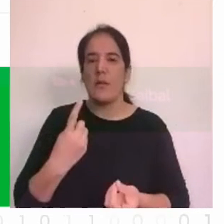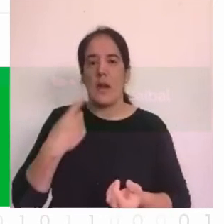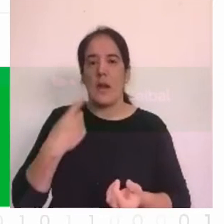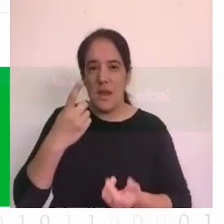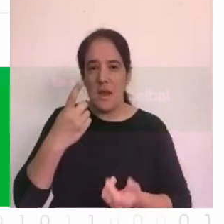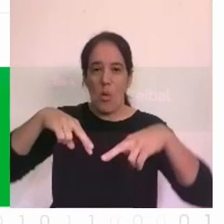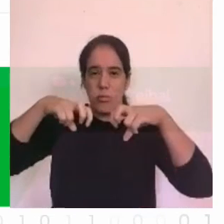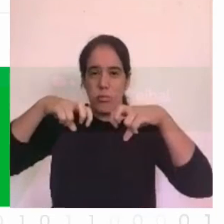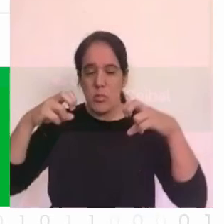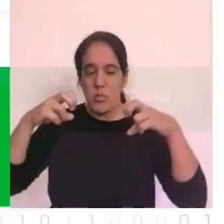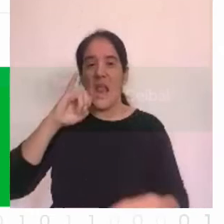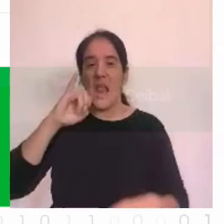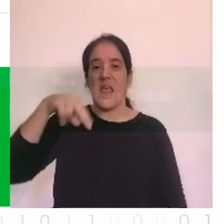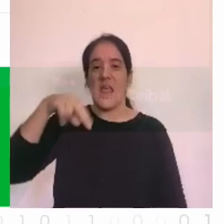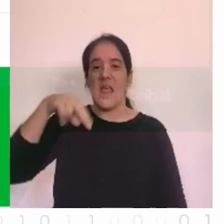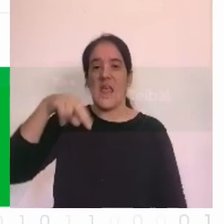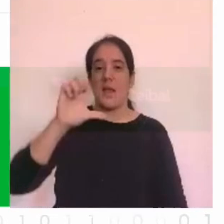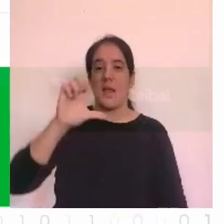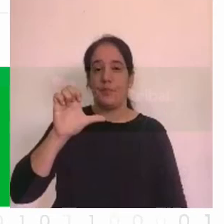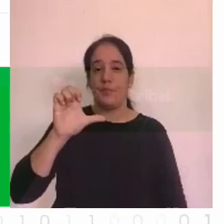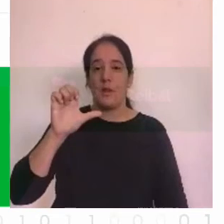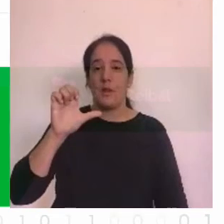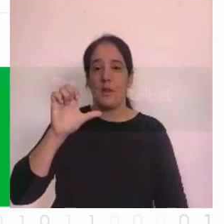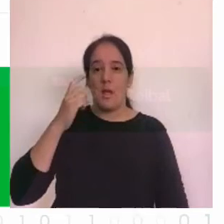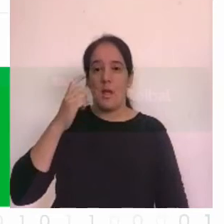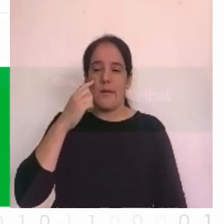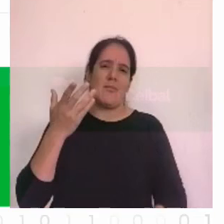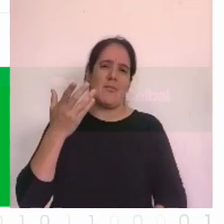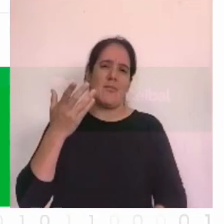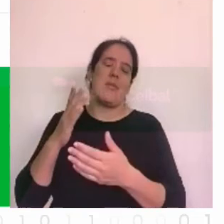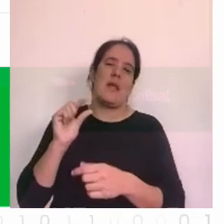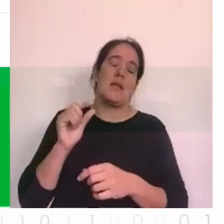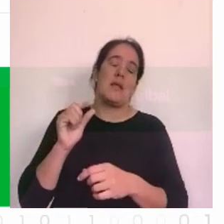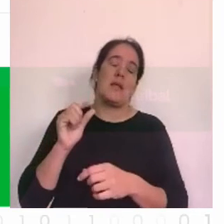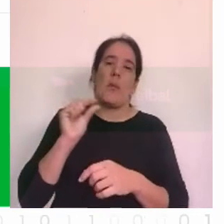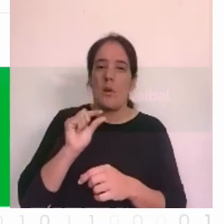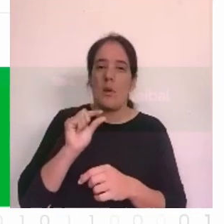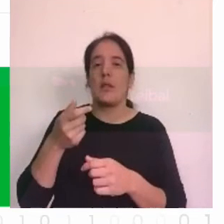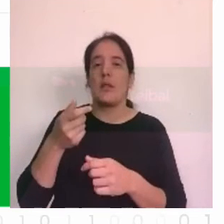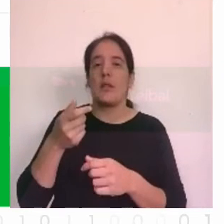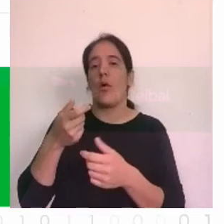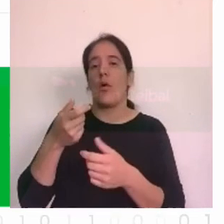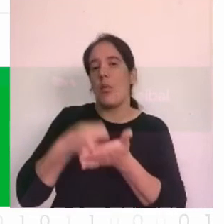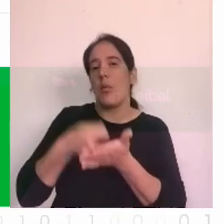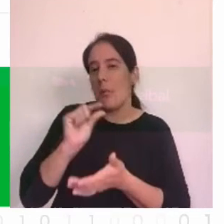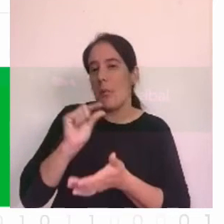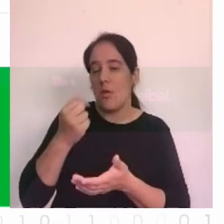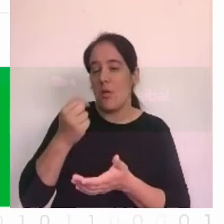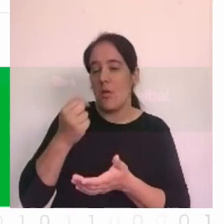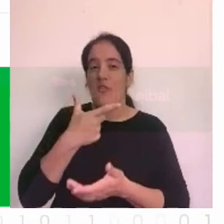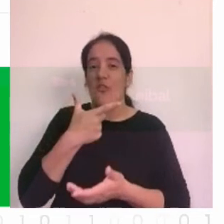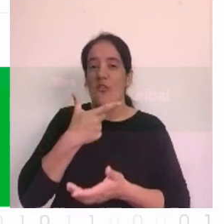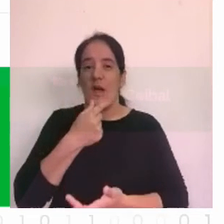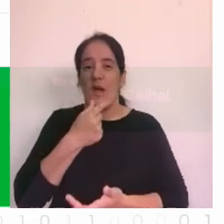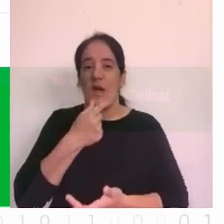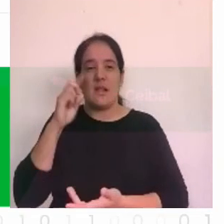por ejemplo, y tienen un bajo costo de mantenimiento y permiten una difusión sencilla y también la posibilidad de publicar